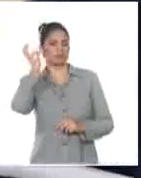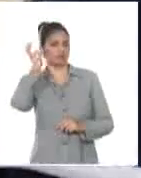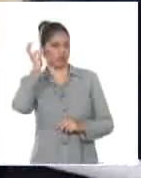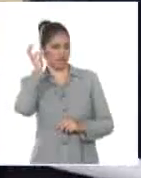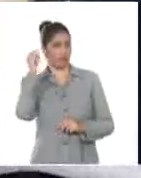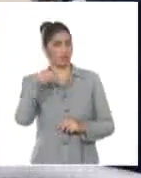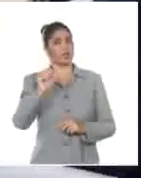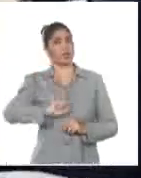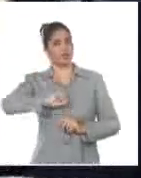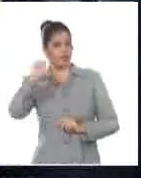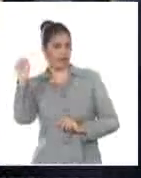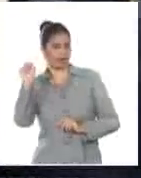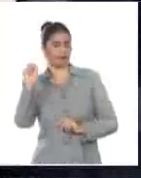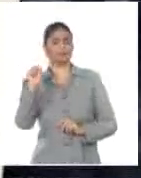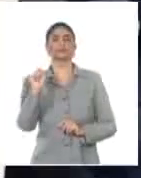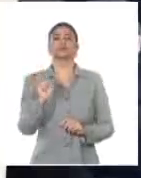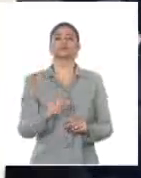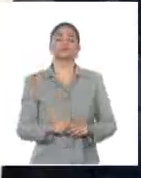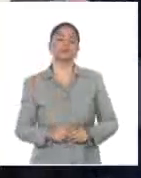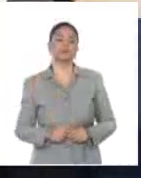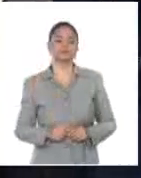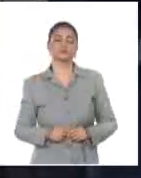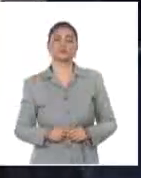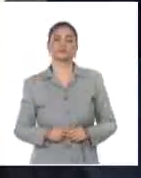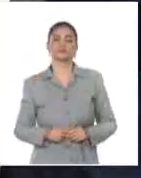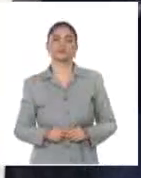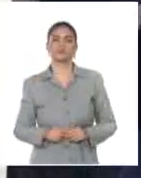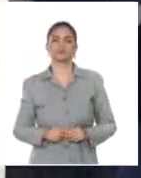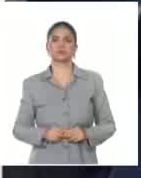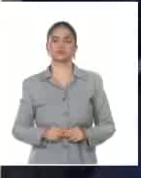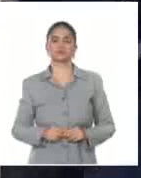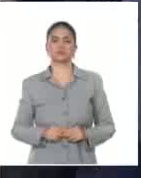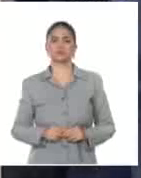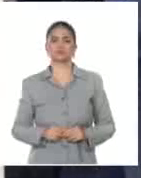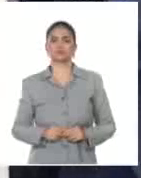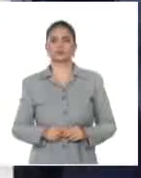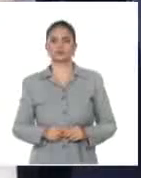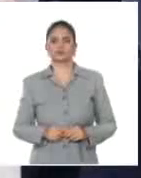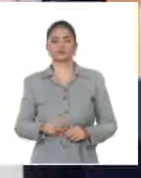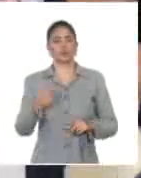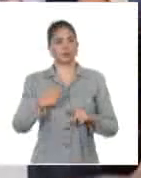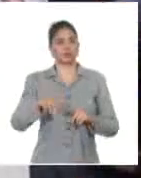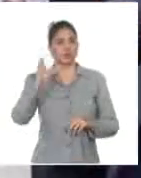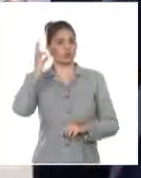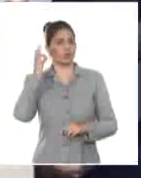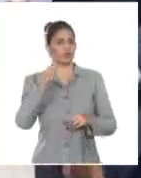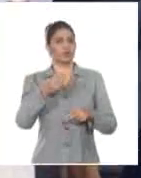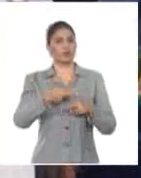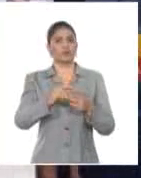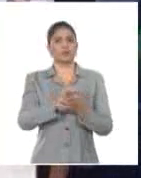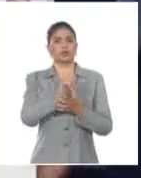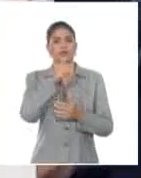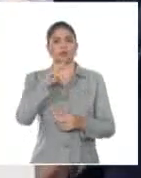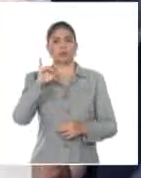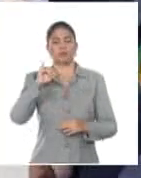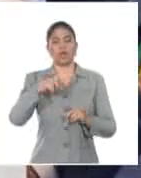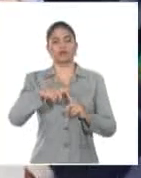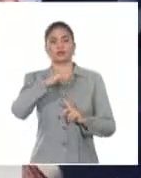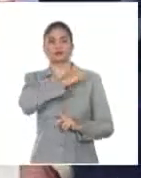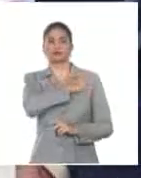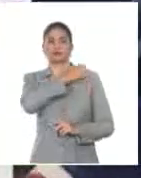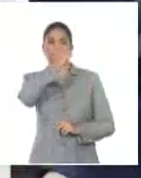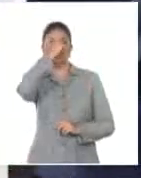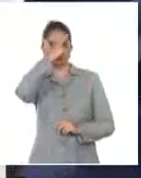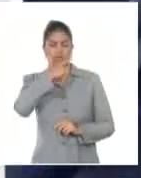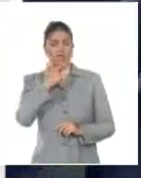victoria ante la sudanés Osman y Vital. Completan la nómina la antillana Marisa Arriba, quien también ganó en la jornada de hoy, Yaniela